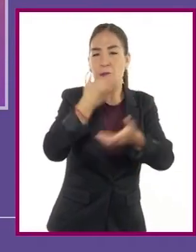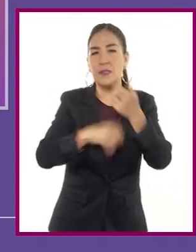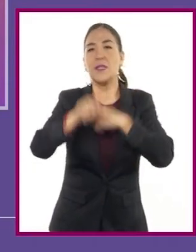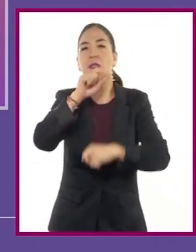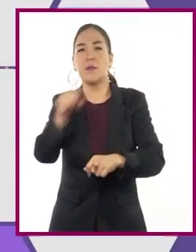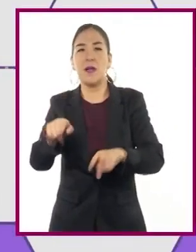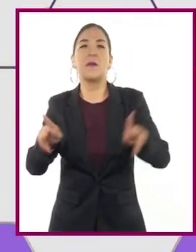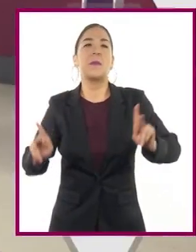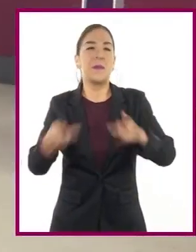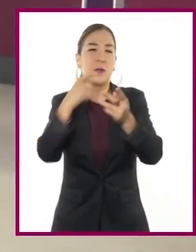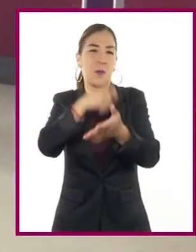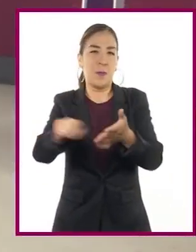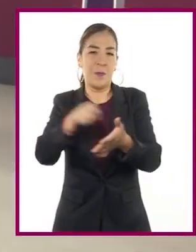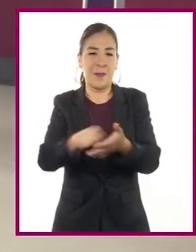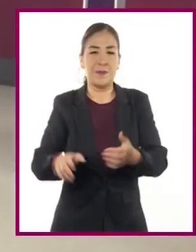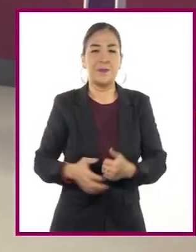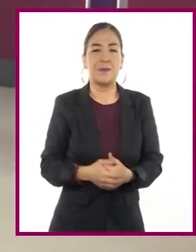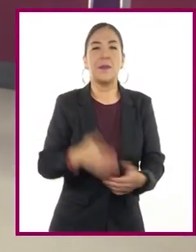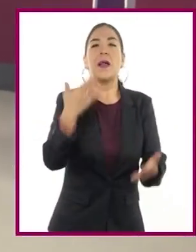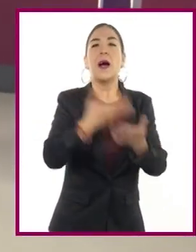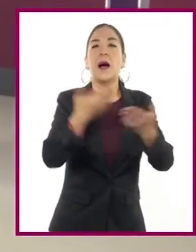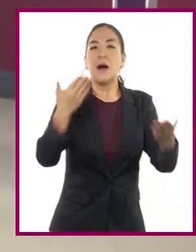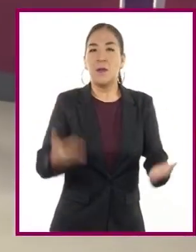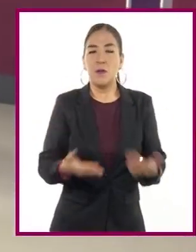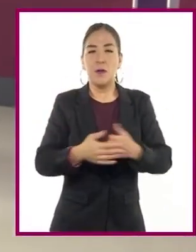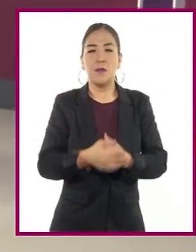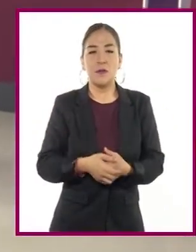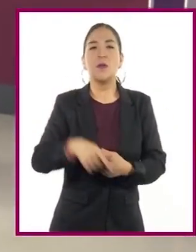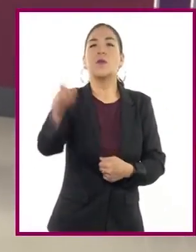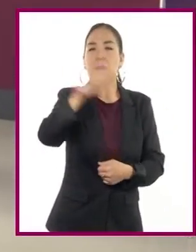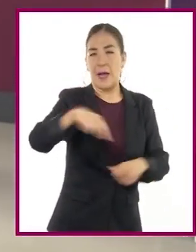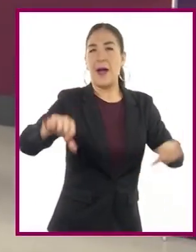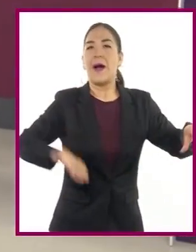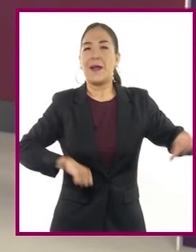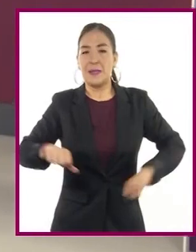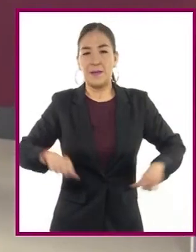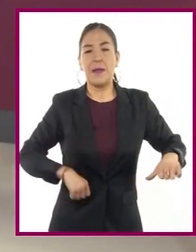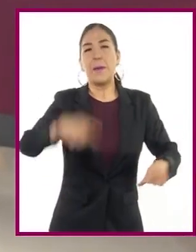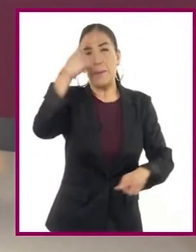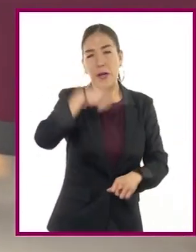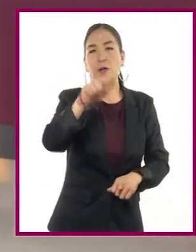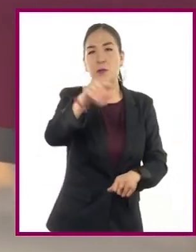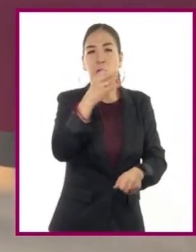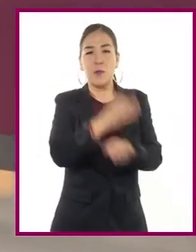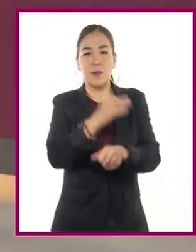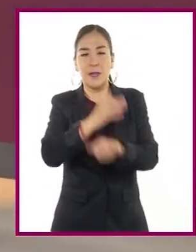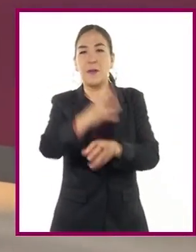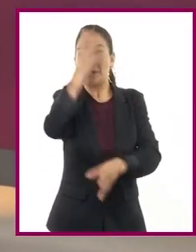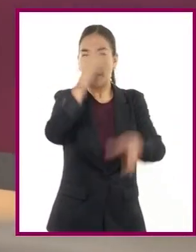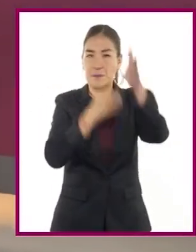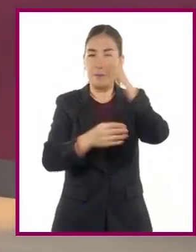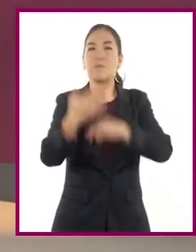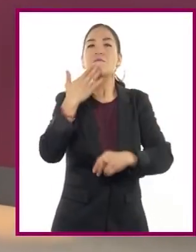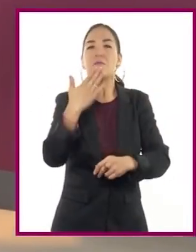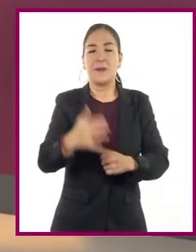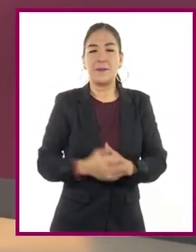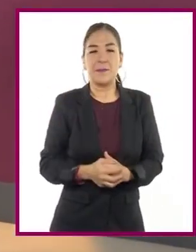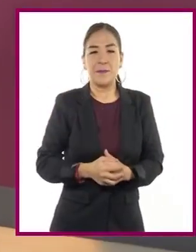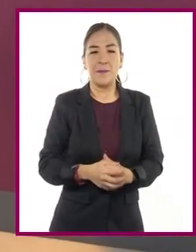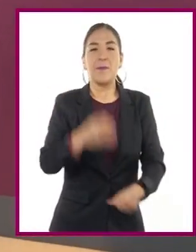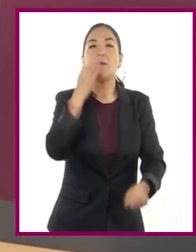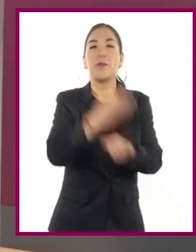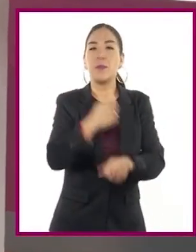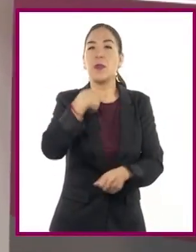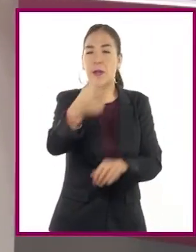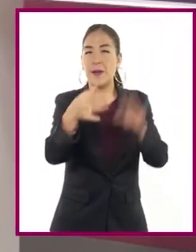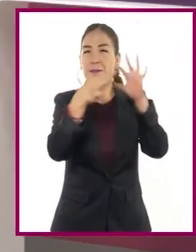los consumidores. Ahora, hagamos un ejercicio para reafirmar lo que acabamos de aprender. Les voy a